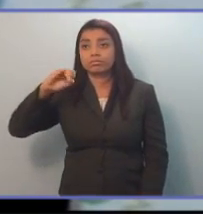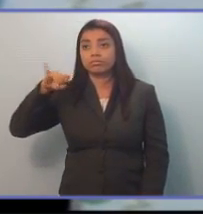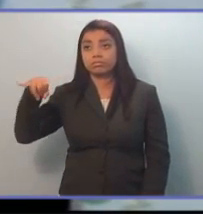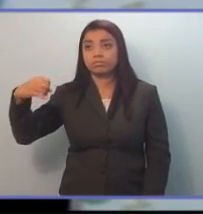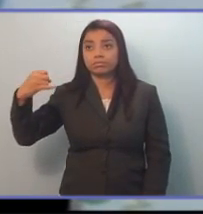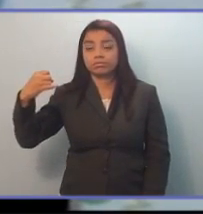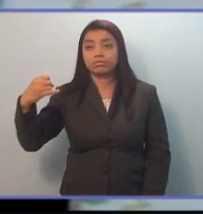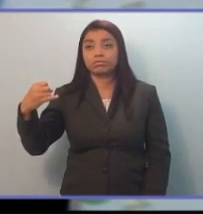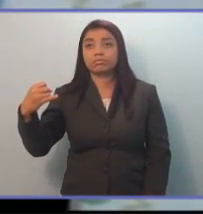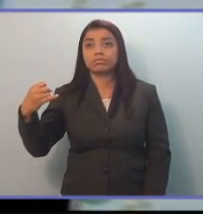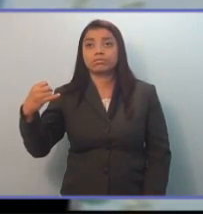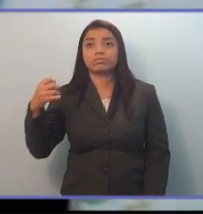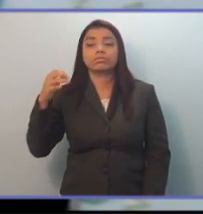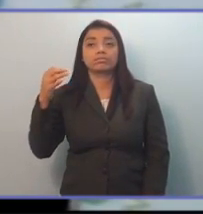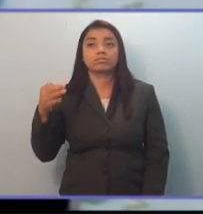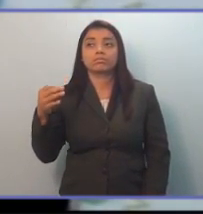Justicia,